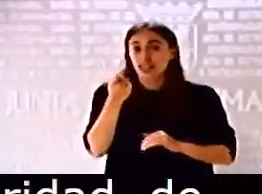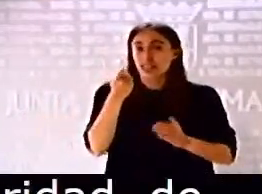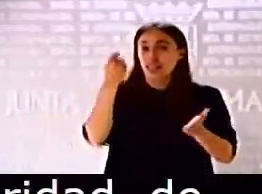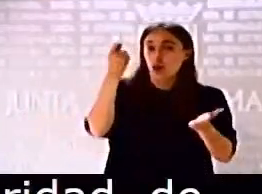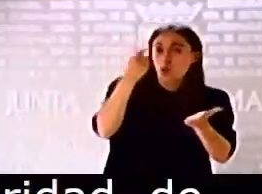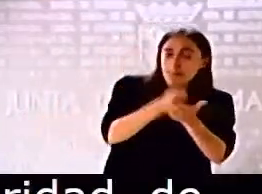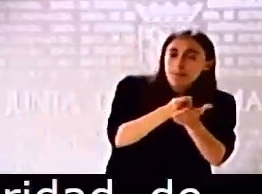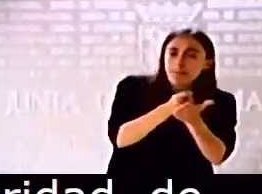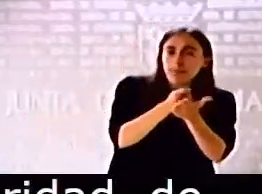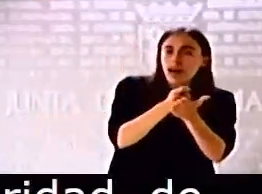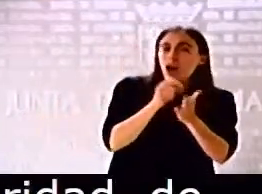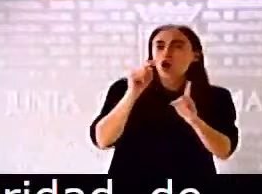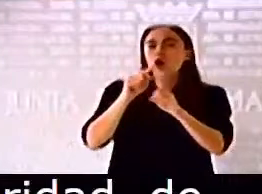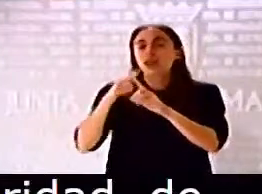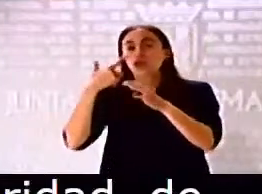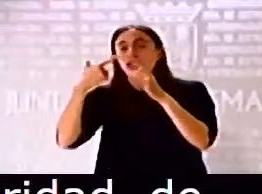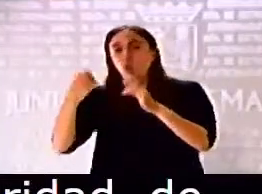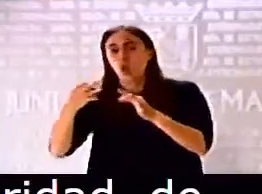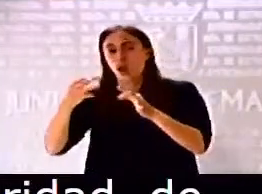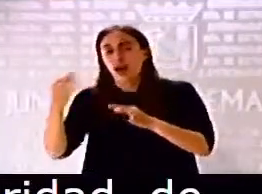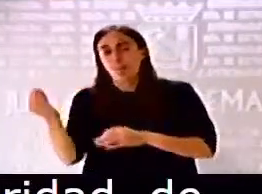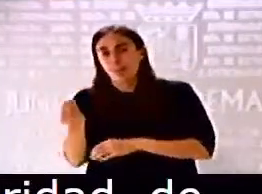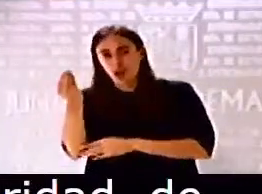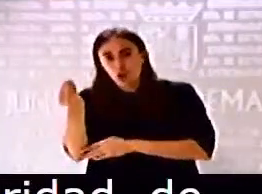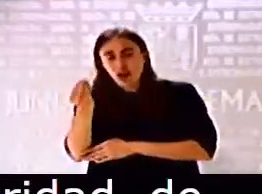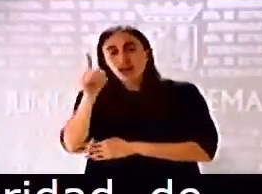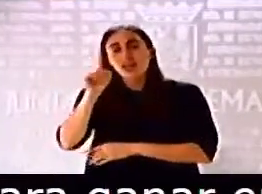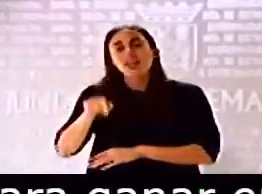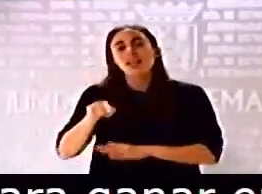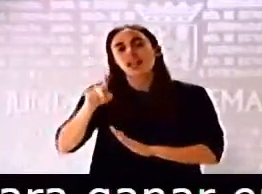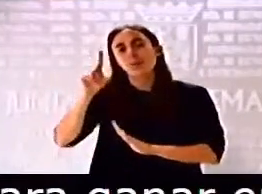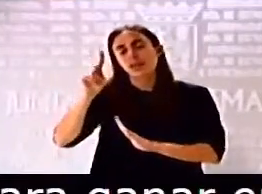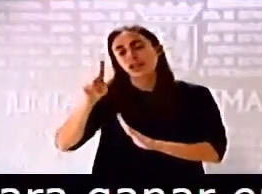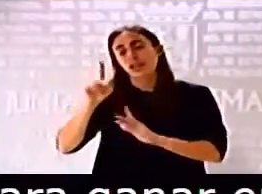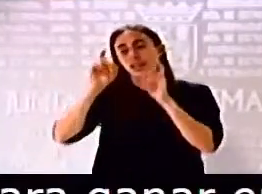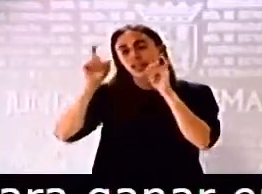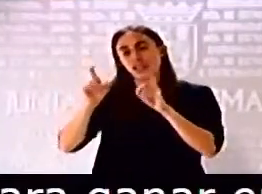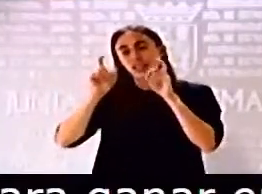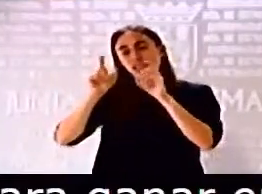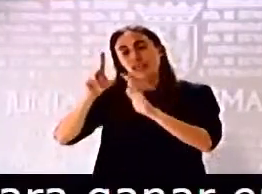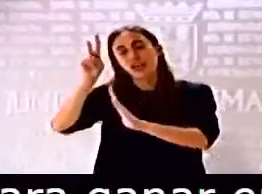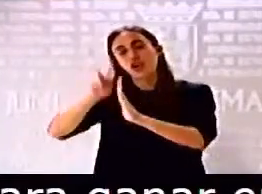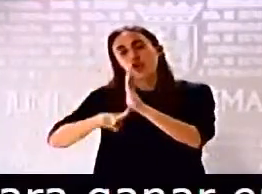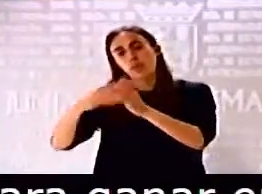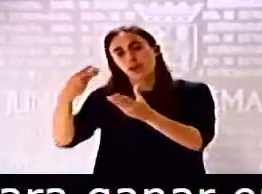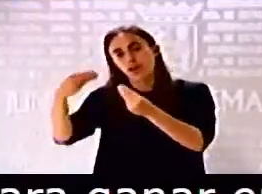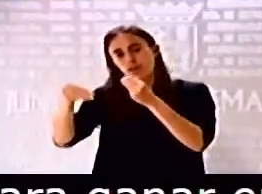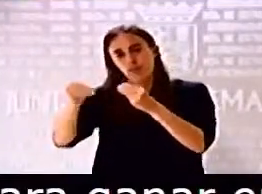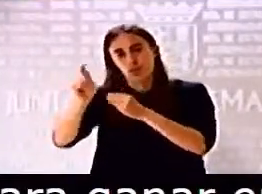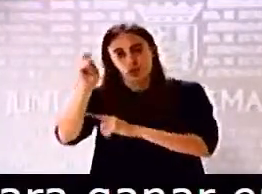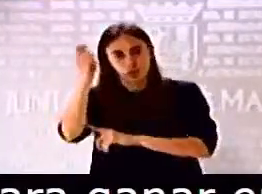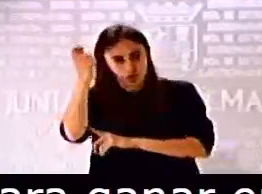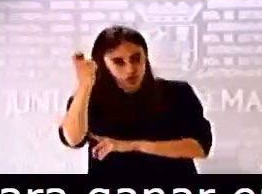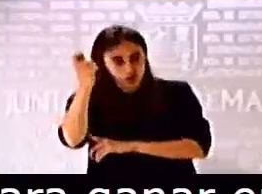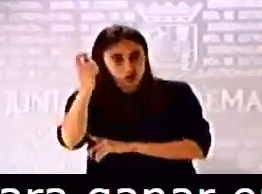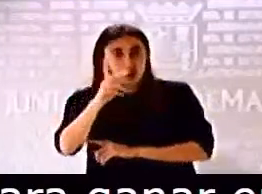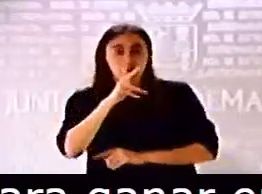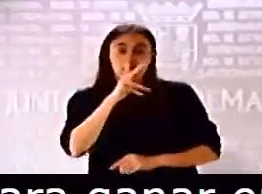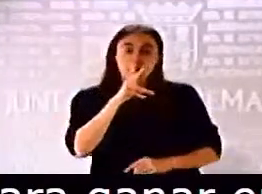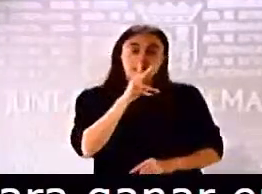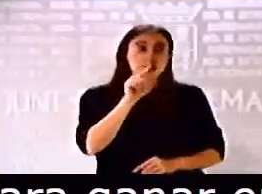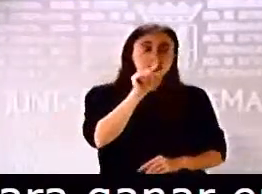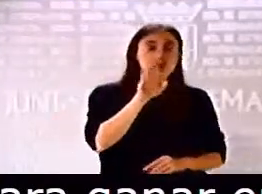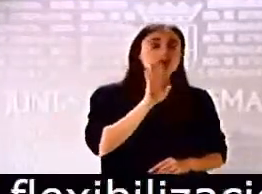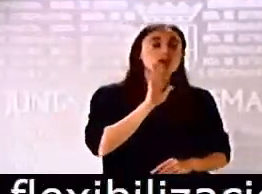seguridad y poder obtener medidas de flexibilización, ¿no? Con lo cual yo, a su pregunta, pues